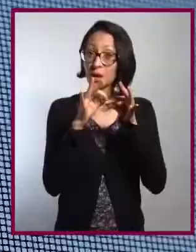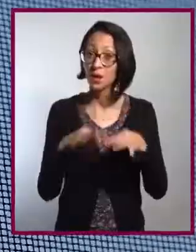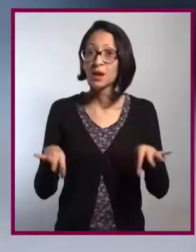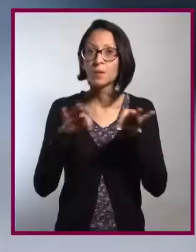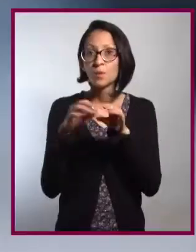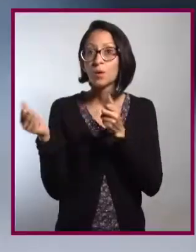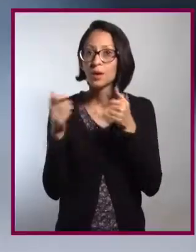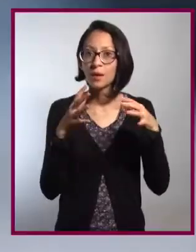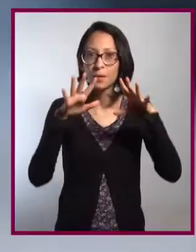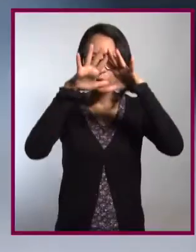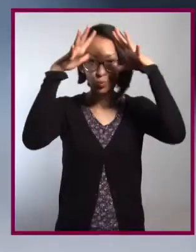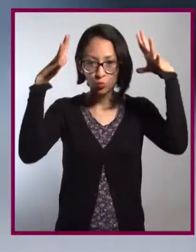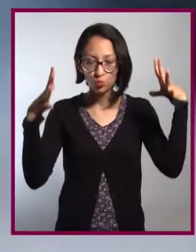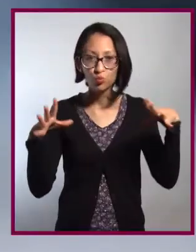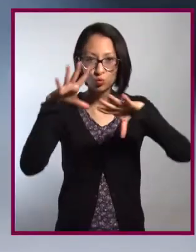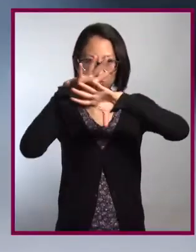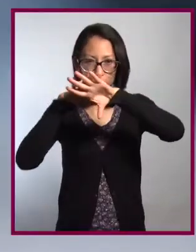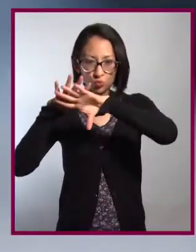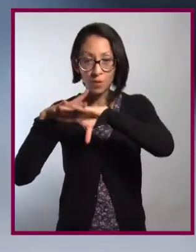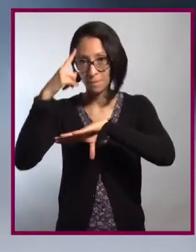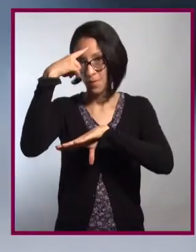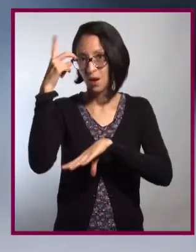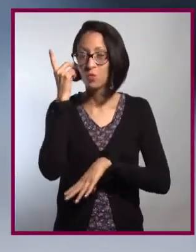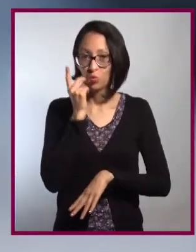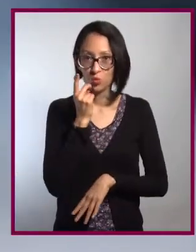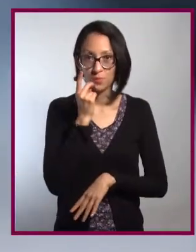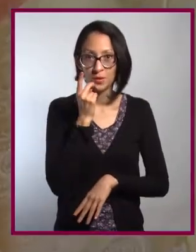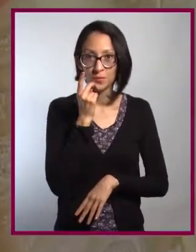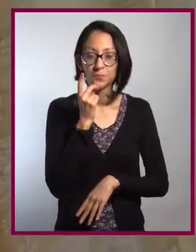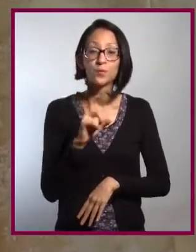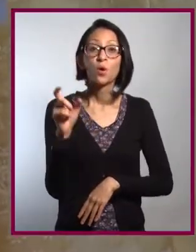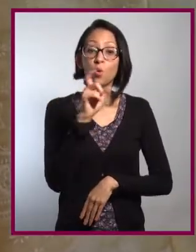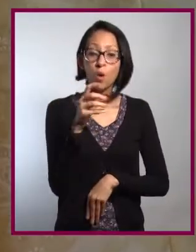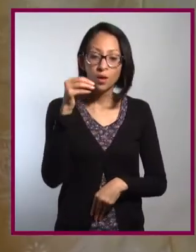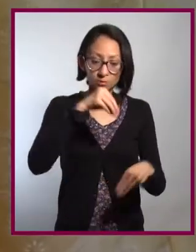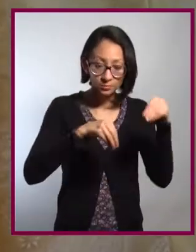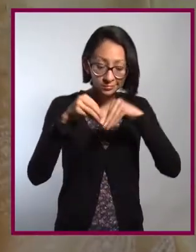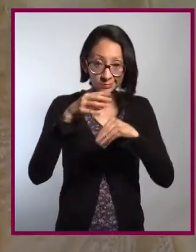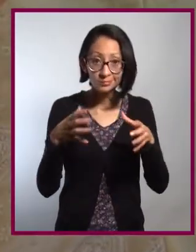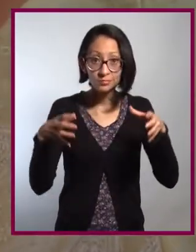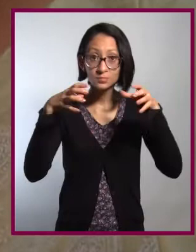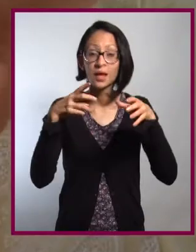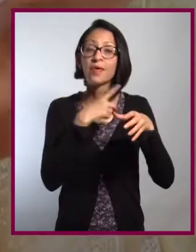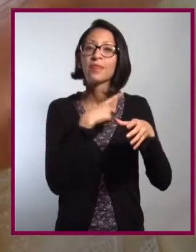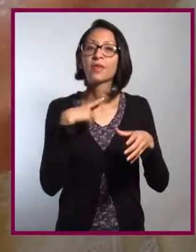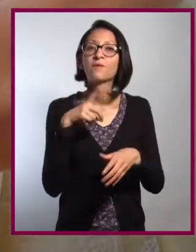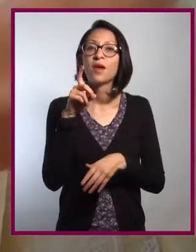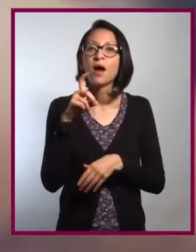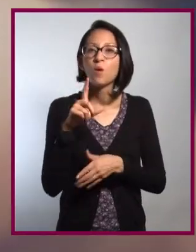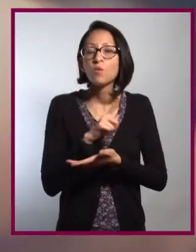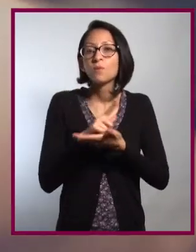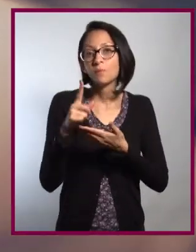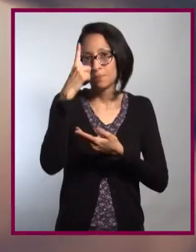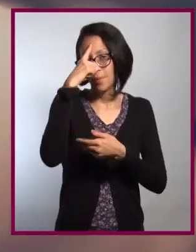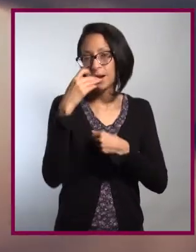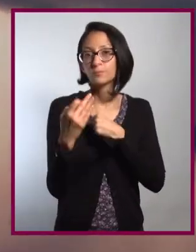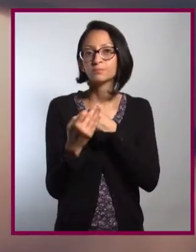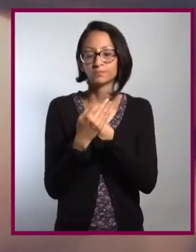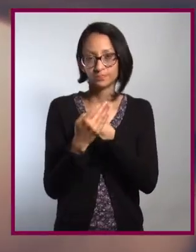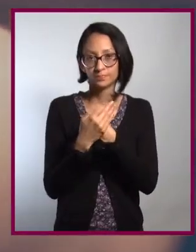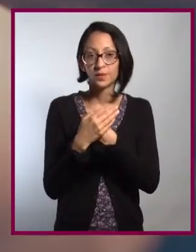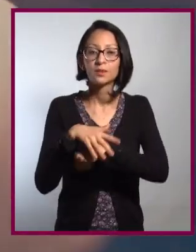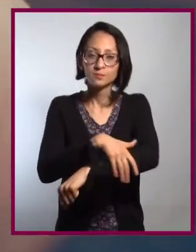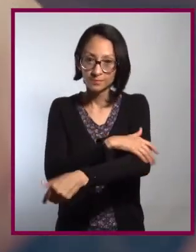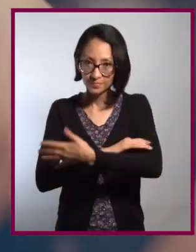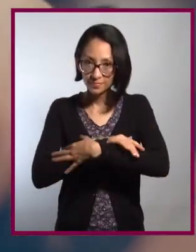dormir. Ningún botiquín está completo sin algún desinfectante de agua y protector solar. También se deben